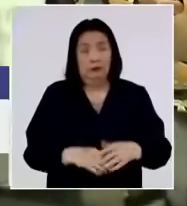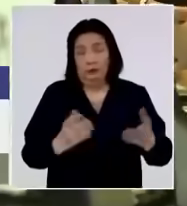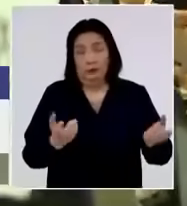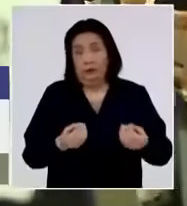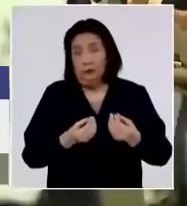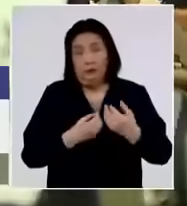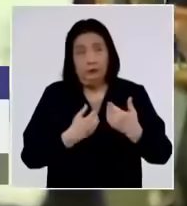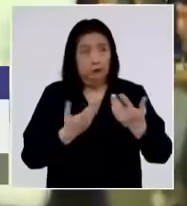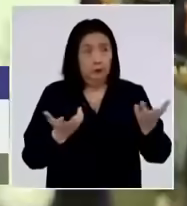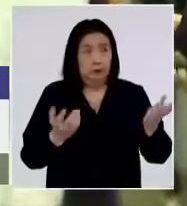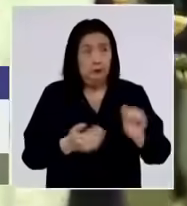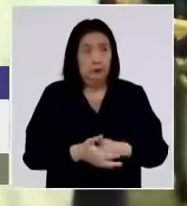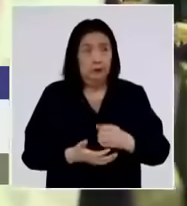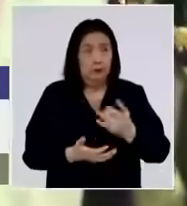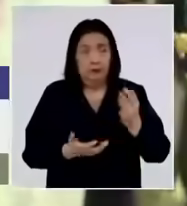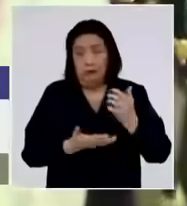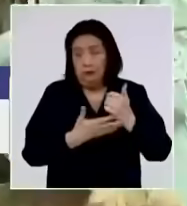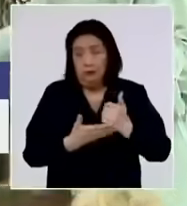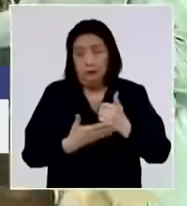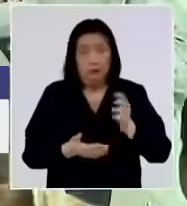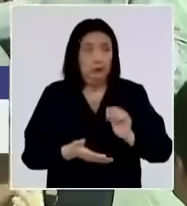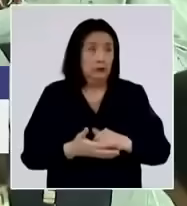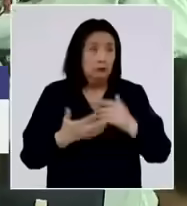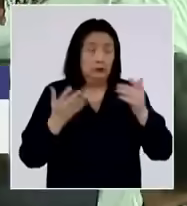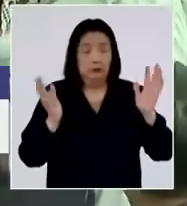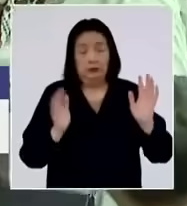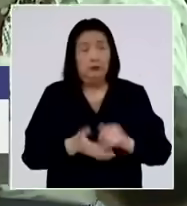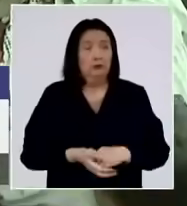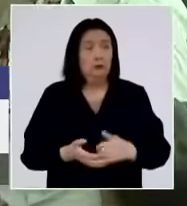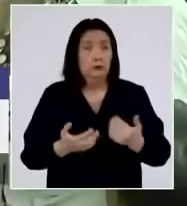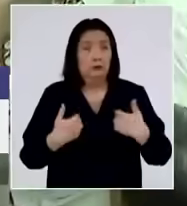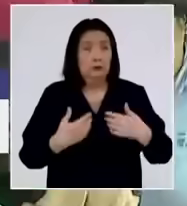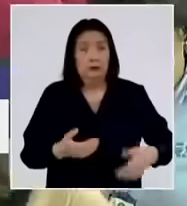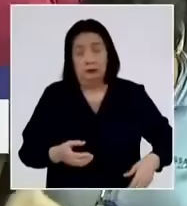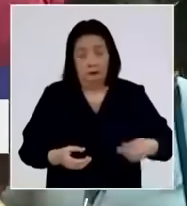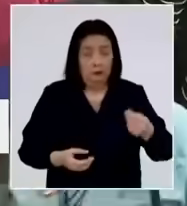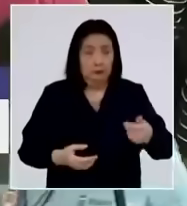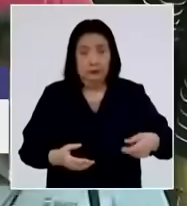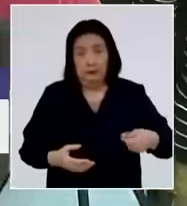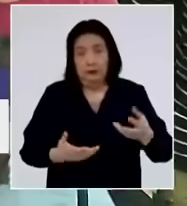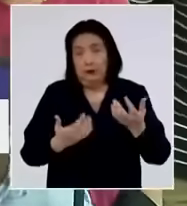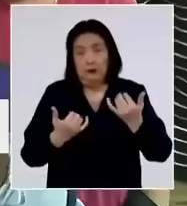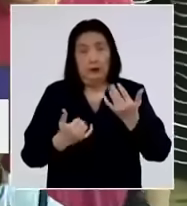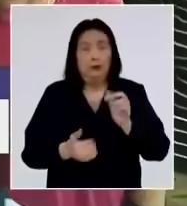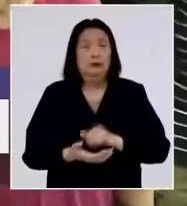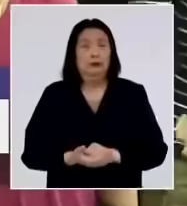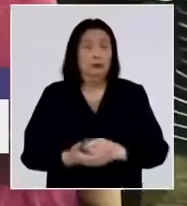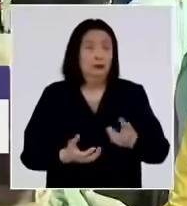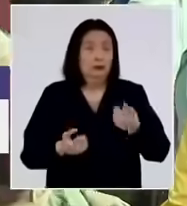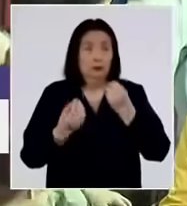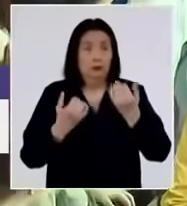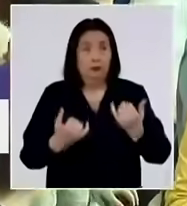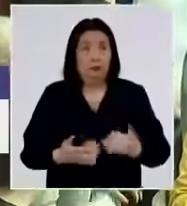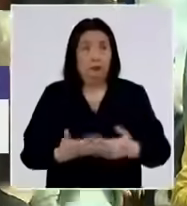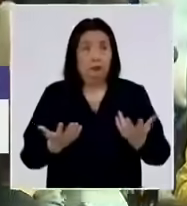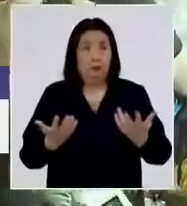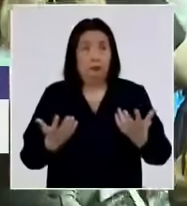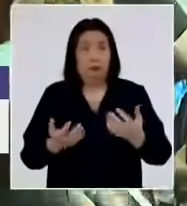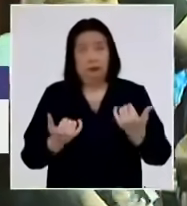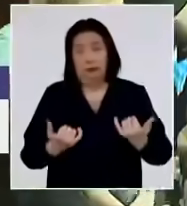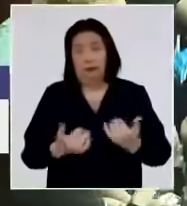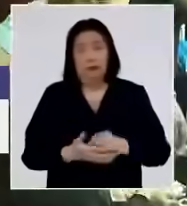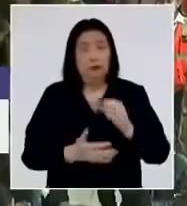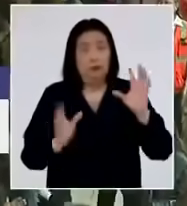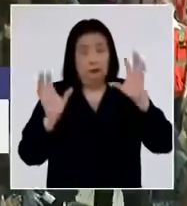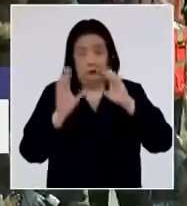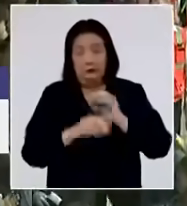a ofrecernos algún tipo de ayuda. Y si no, bueno, nada, tenemos que seguir gastando más dinero para el día de hoy, la comida de hoy, la comida de ahora y la